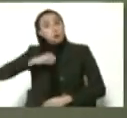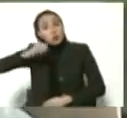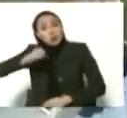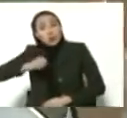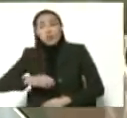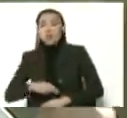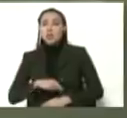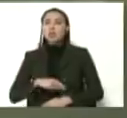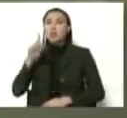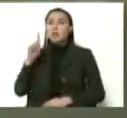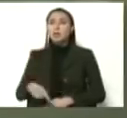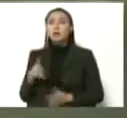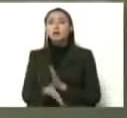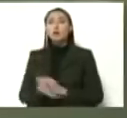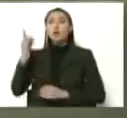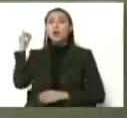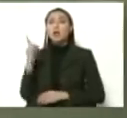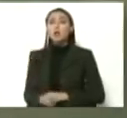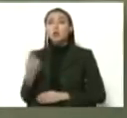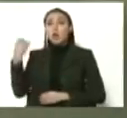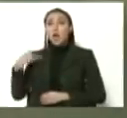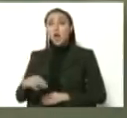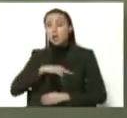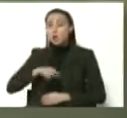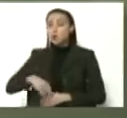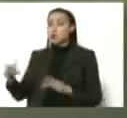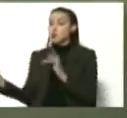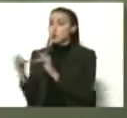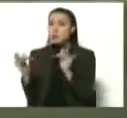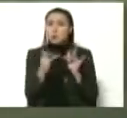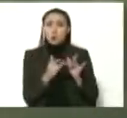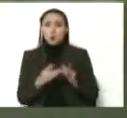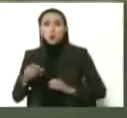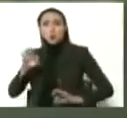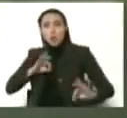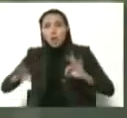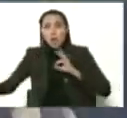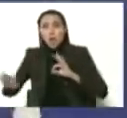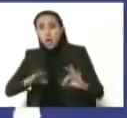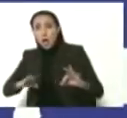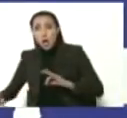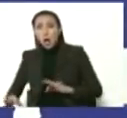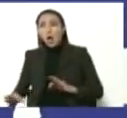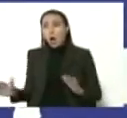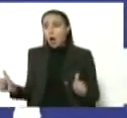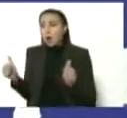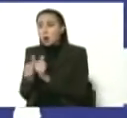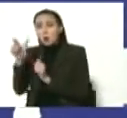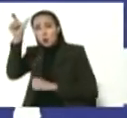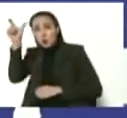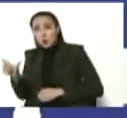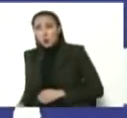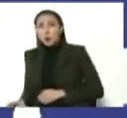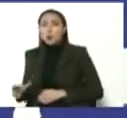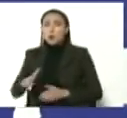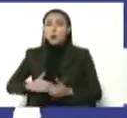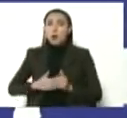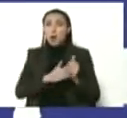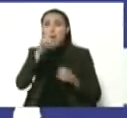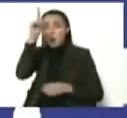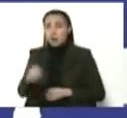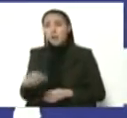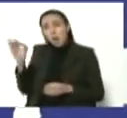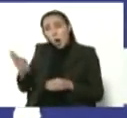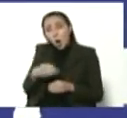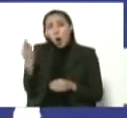también por instrucciones suyas hicimos contacto con el movimiento de teatro César Rengifo, con Pedro Landera, y nos reunimos con sus vestuaristas, con sus